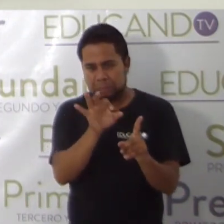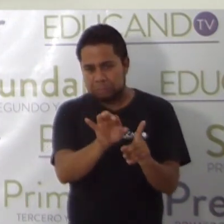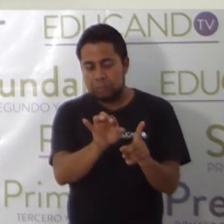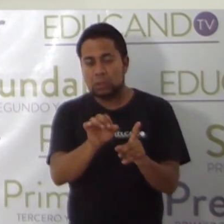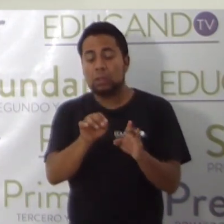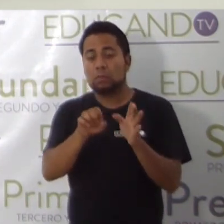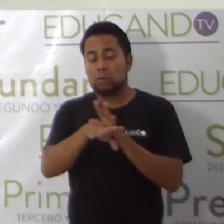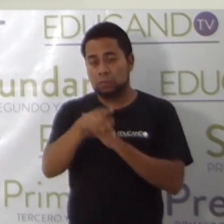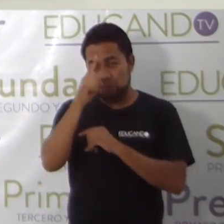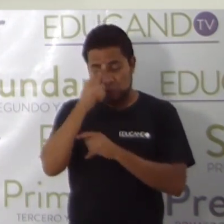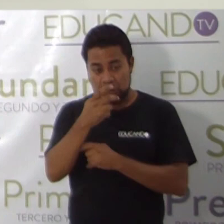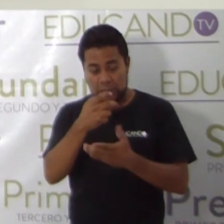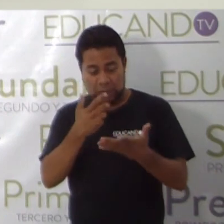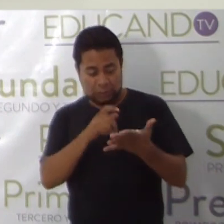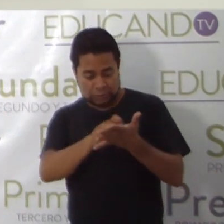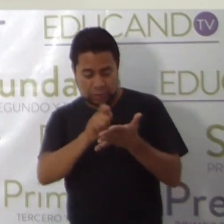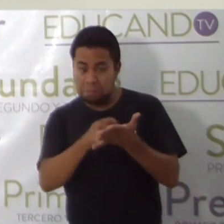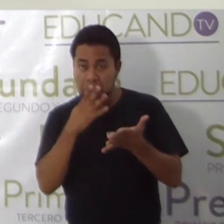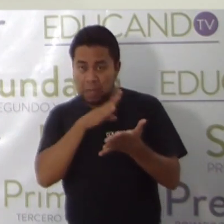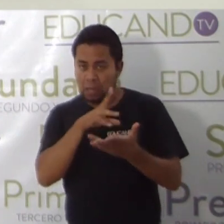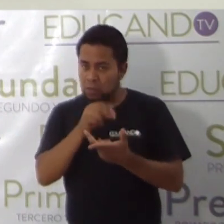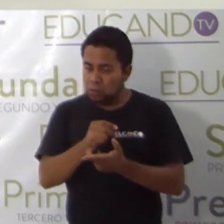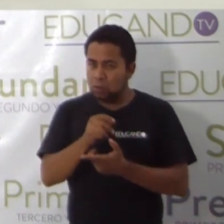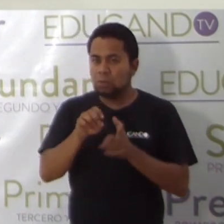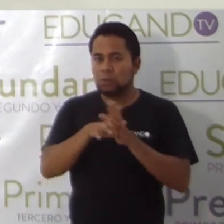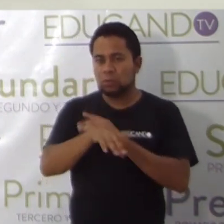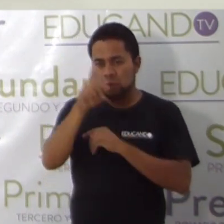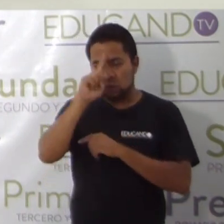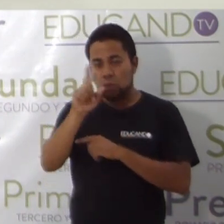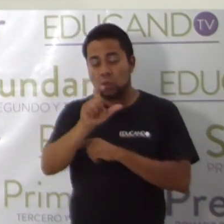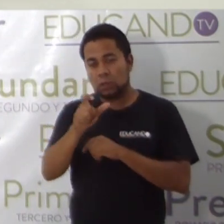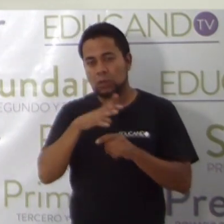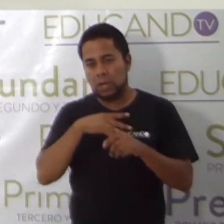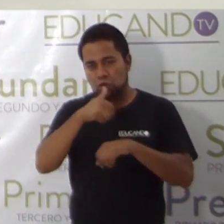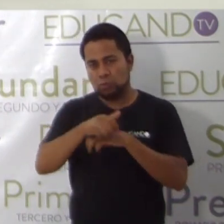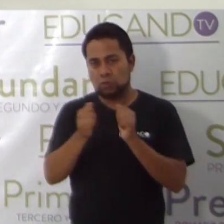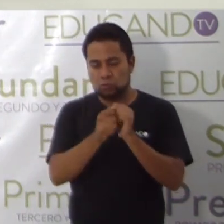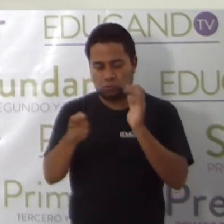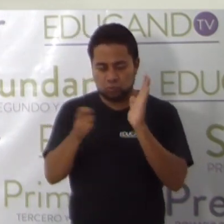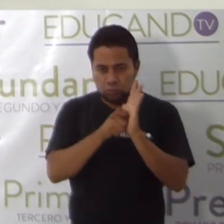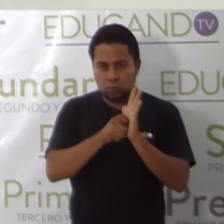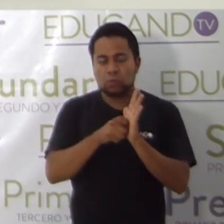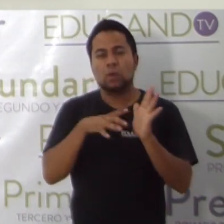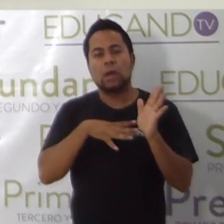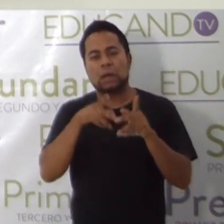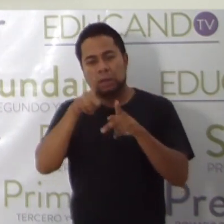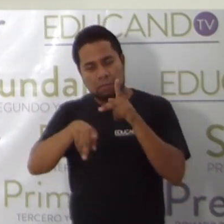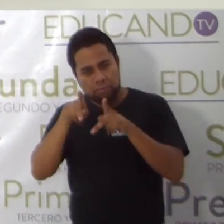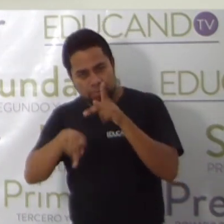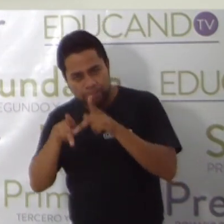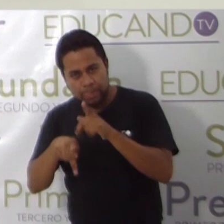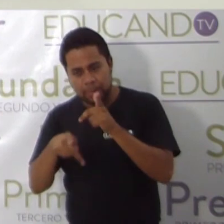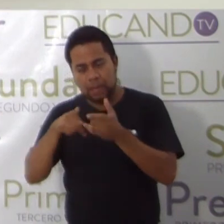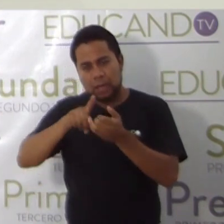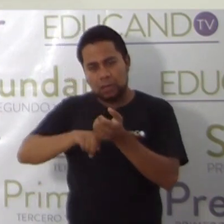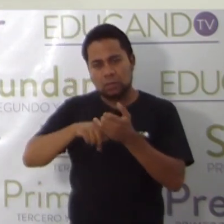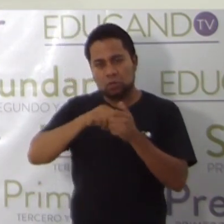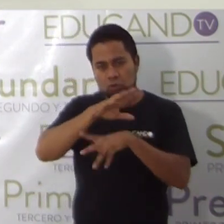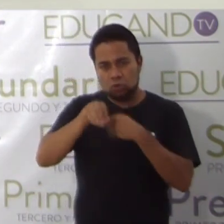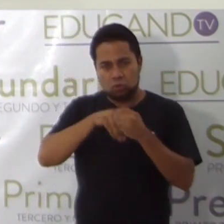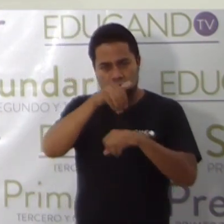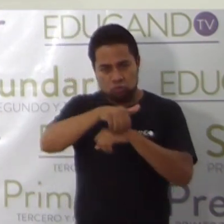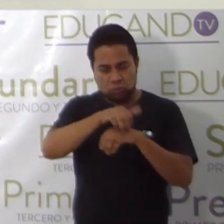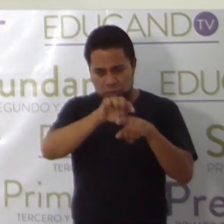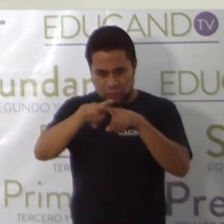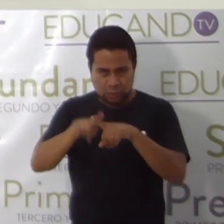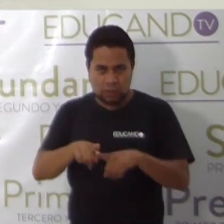decir que nuestro ejercicio esté mal, sino que cuando involucramos puntos decimal, partes decimal de todos nuestros datos,